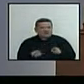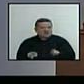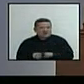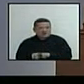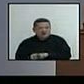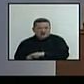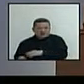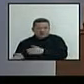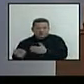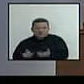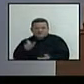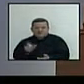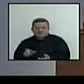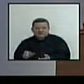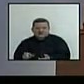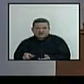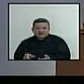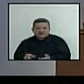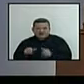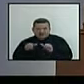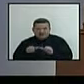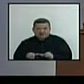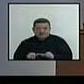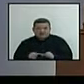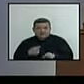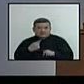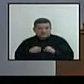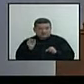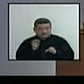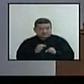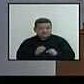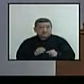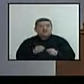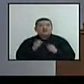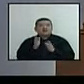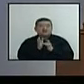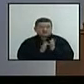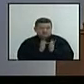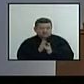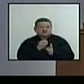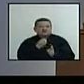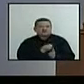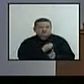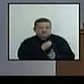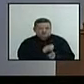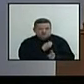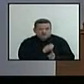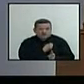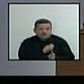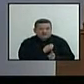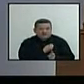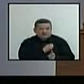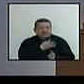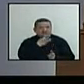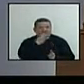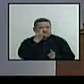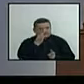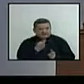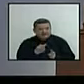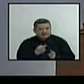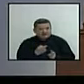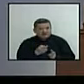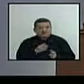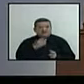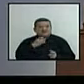Pero al mismo tiempo, Jesús sufre profundamente ante esa realidad de que tiene que